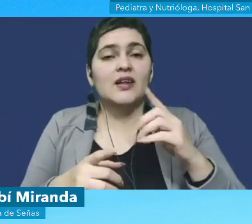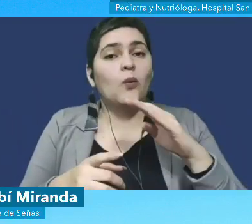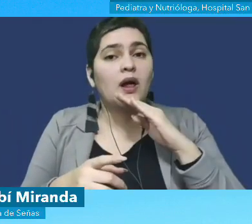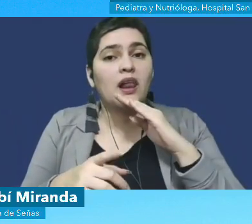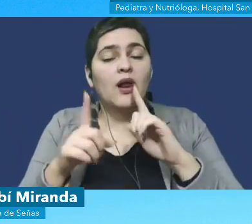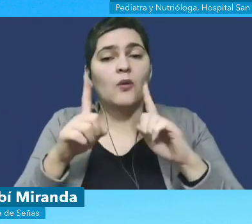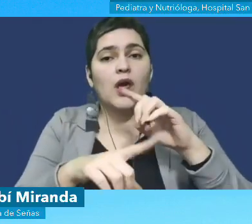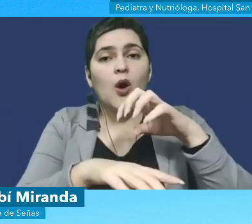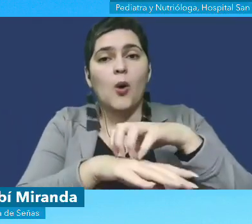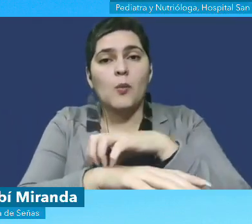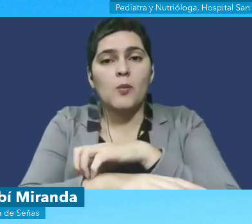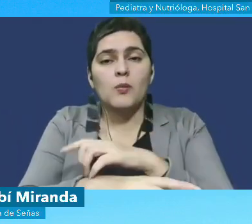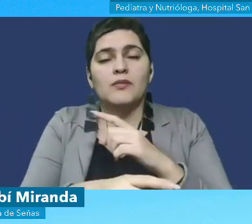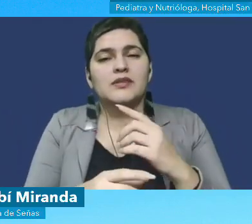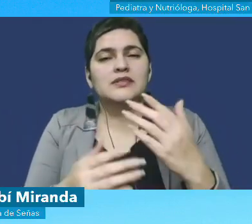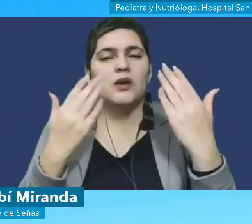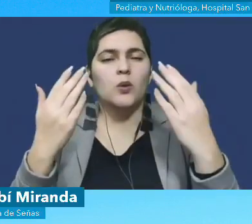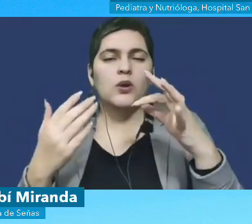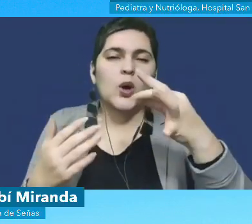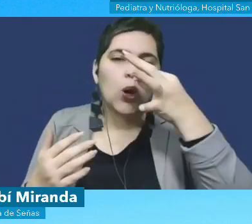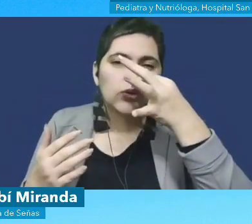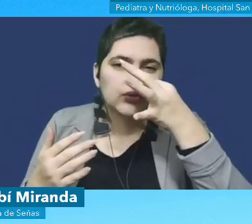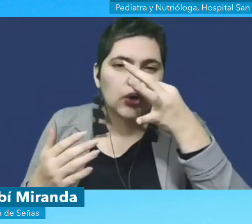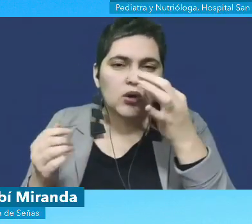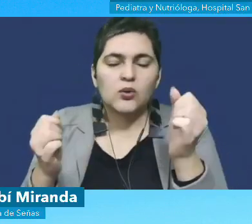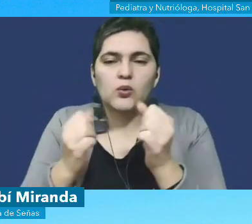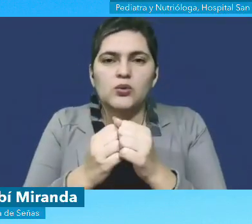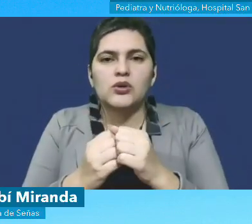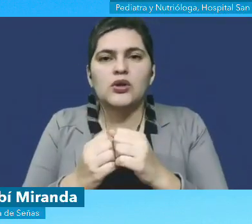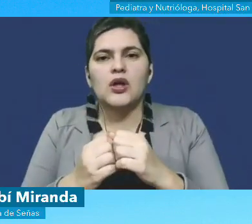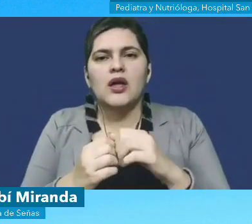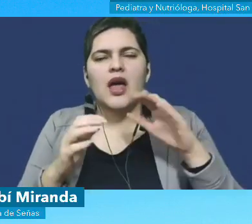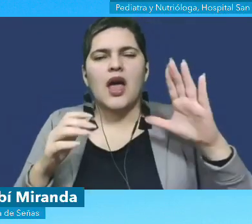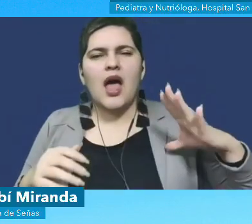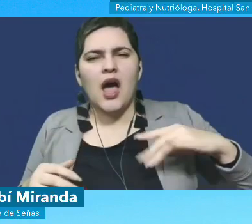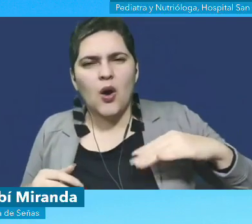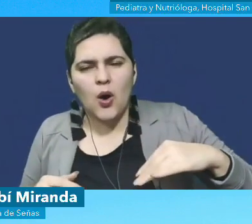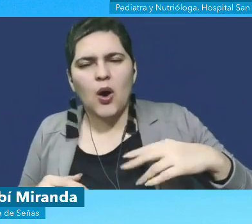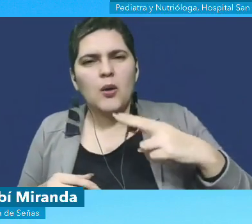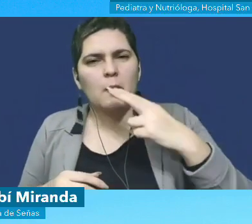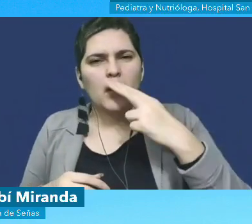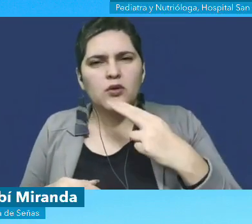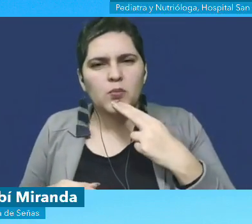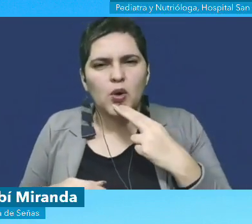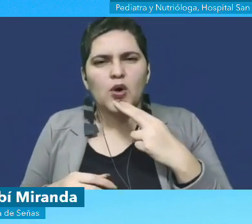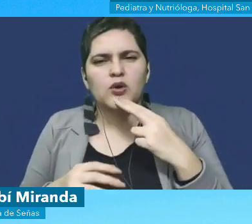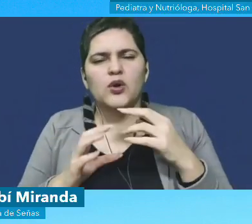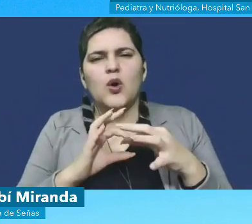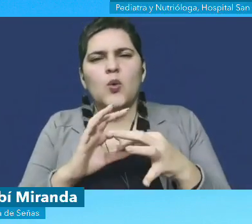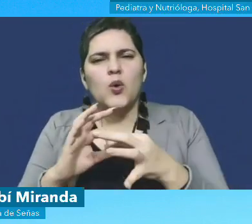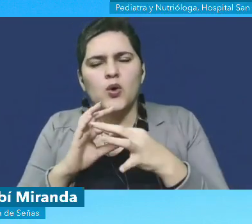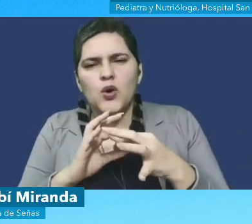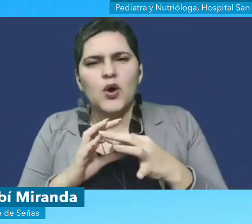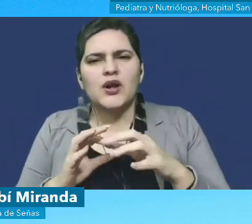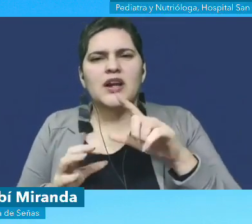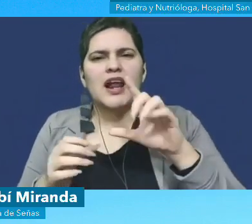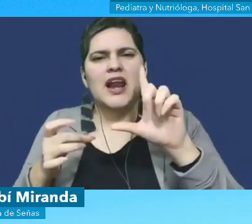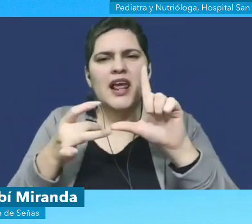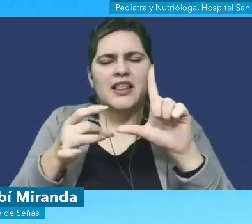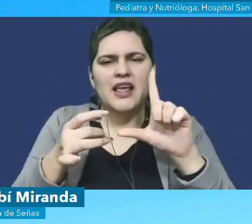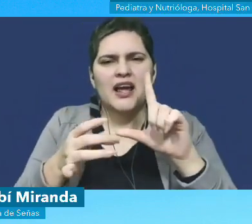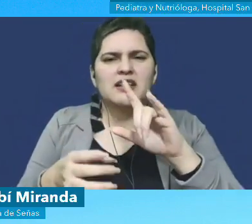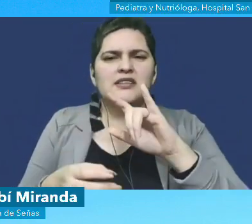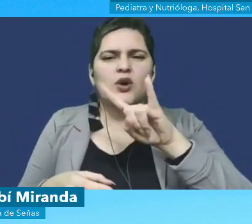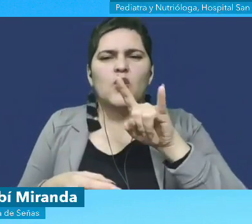presentación. Osorno también nos ha acompañado, Angol, Puerto Montt, La Unión, Linares, Jujuy en Argentina también, así que ojalá que no se